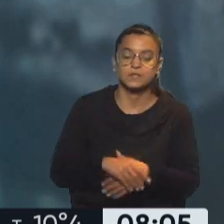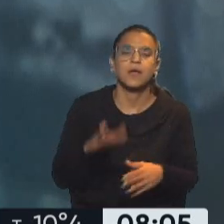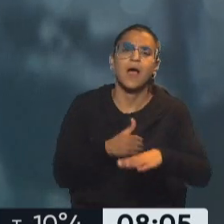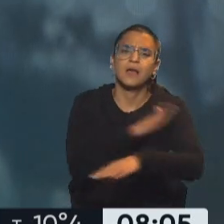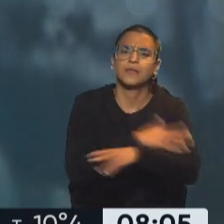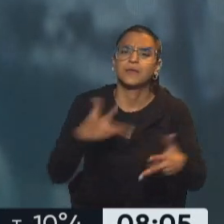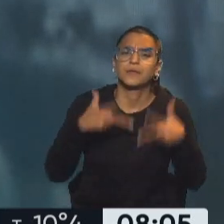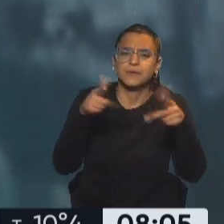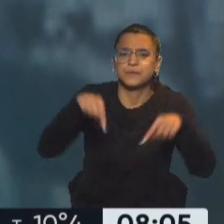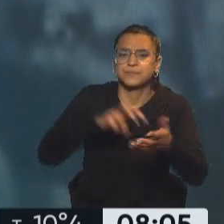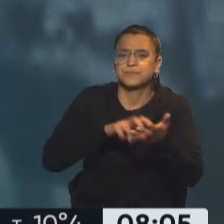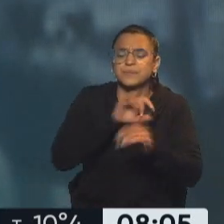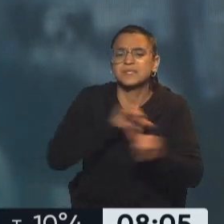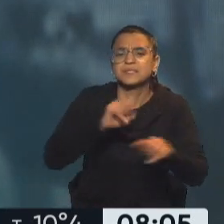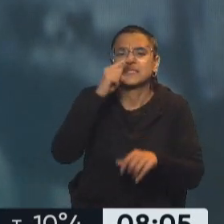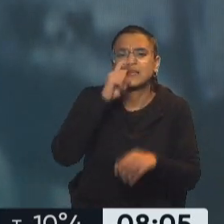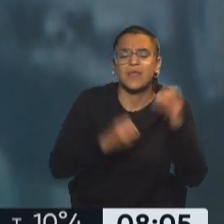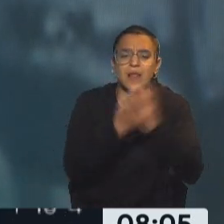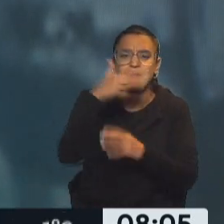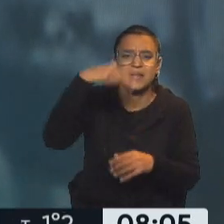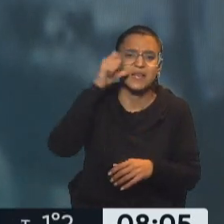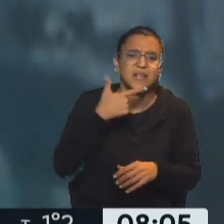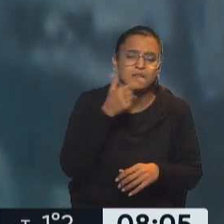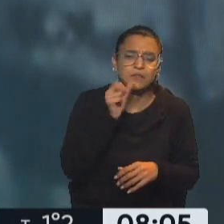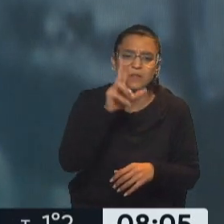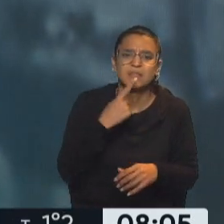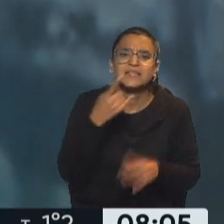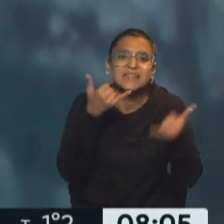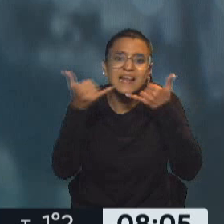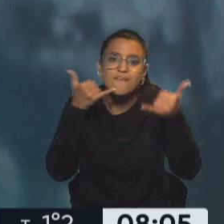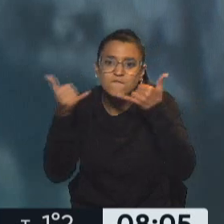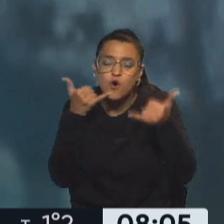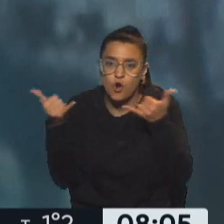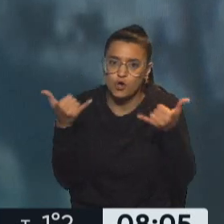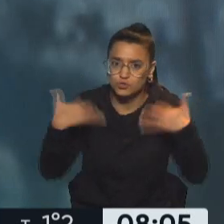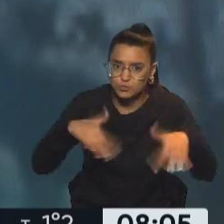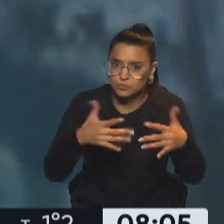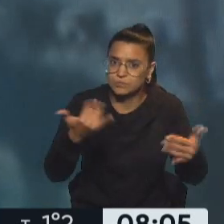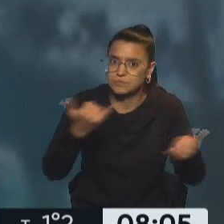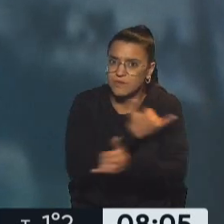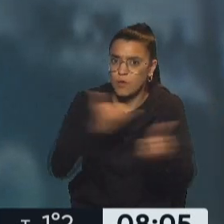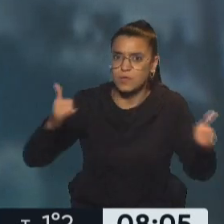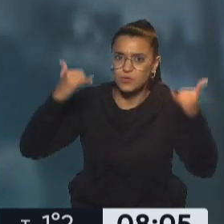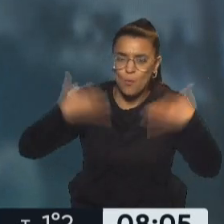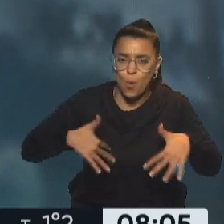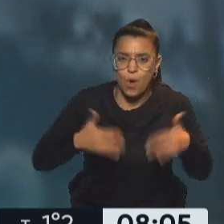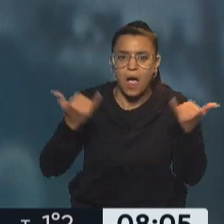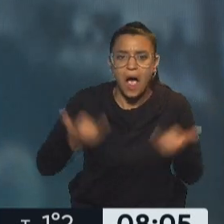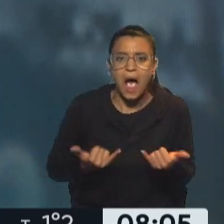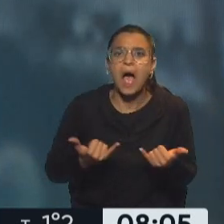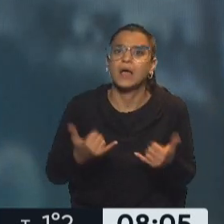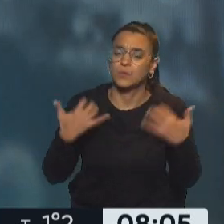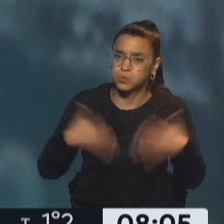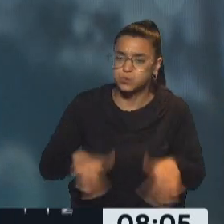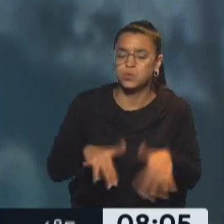Anticipaba en el comienzo de este noticiero a las 7 de la mañana Néstor Espósito. ¿Los teléfonos celulares hablan? Bueno, no, seguramente no, pero dan mucho